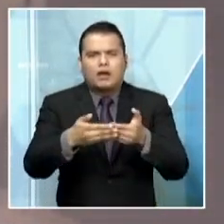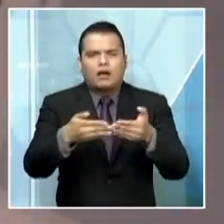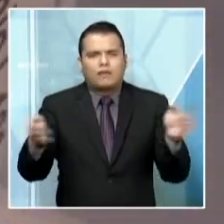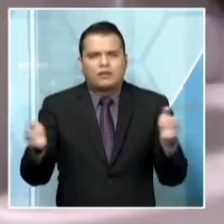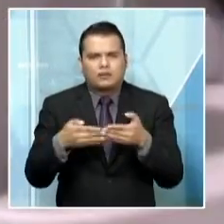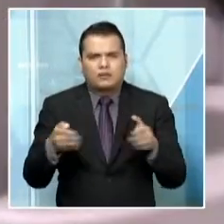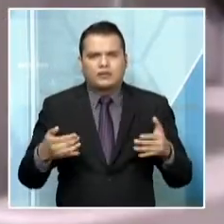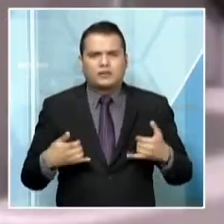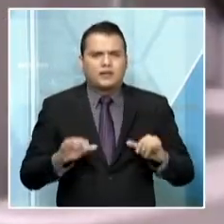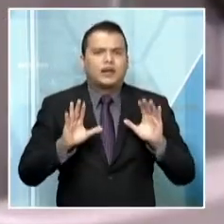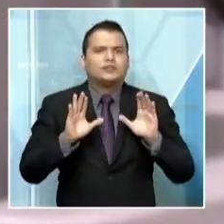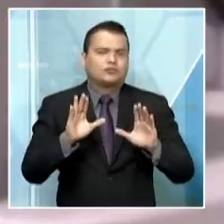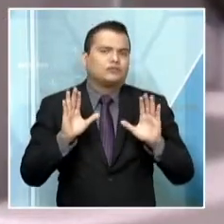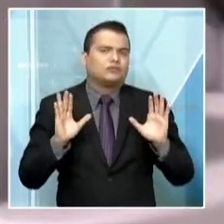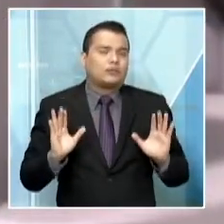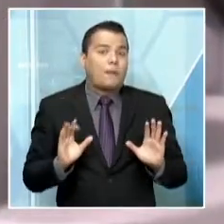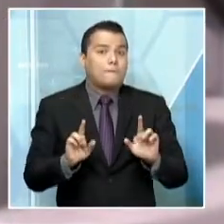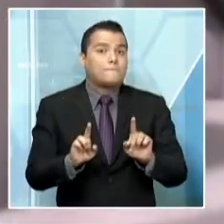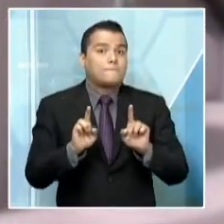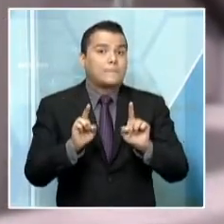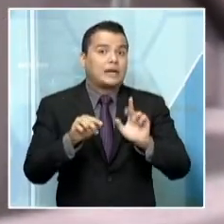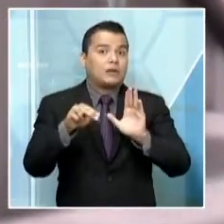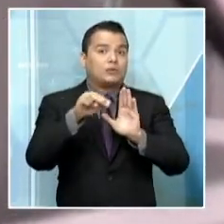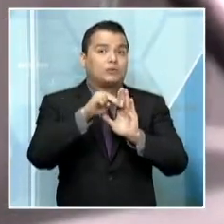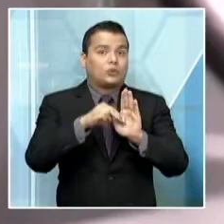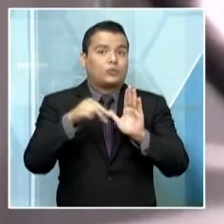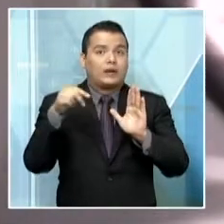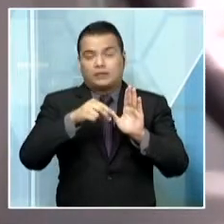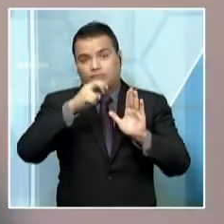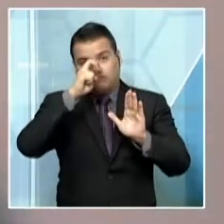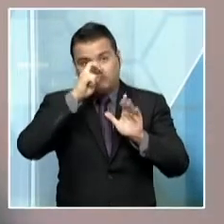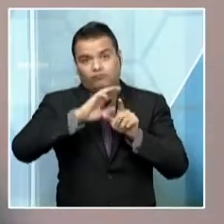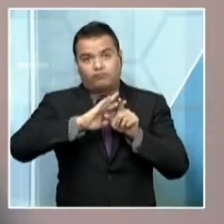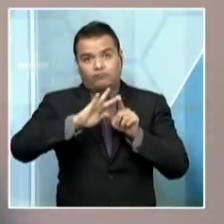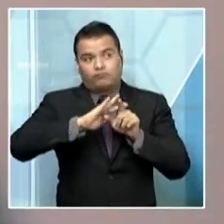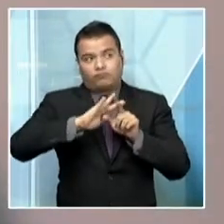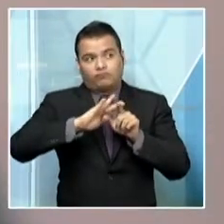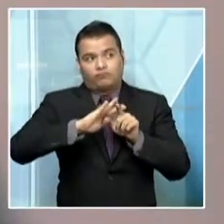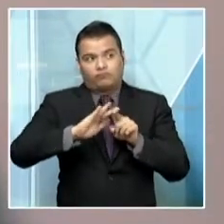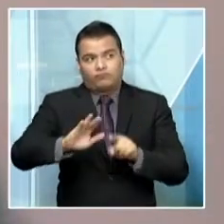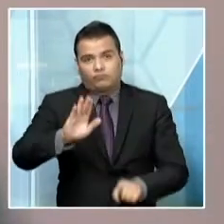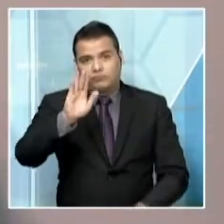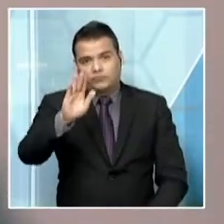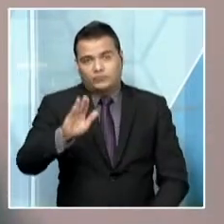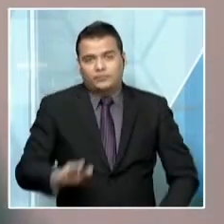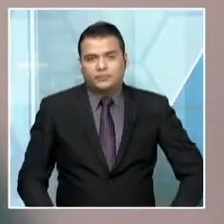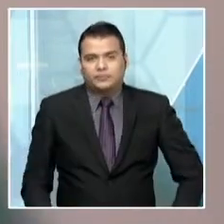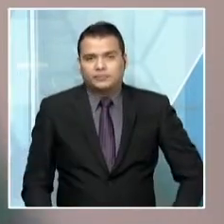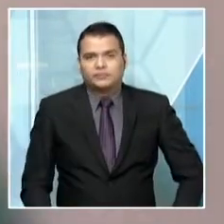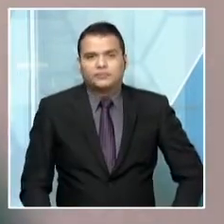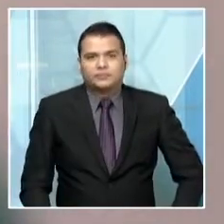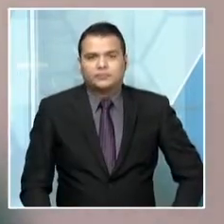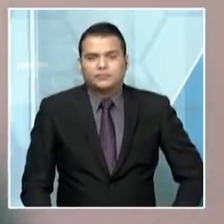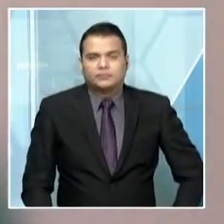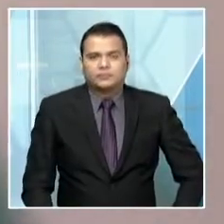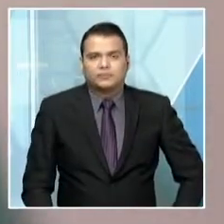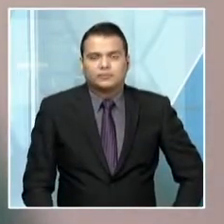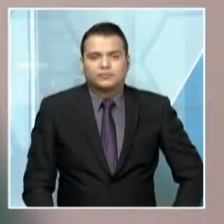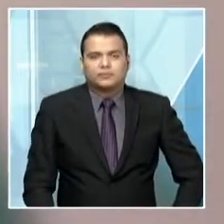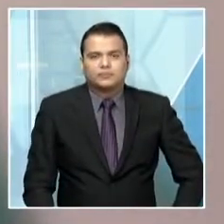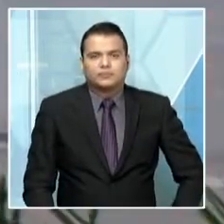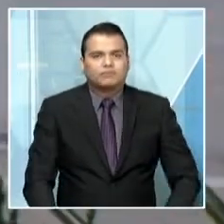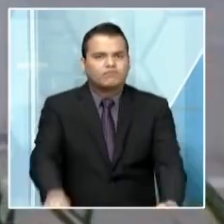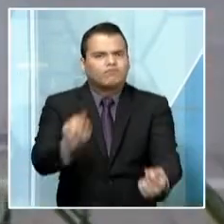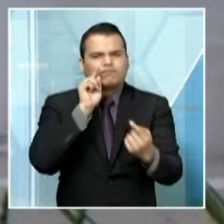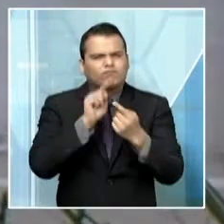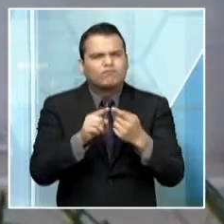cirugías. Eso sí, cumpliendo con estrictos protocolos para garantizar la atención de los pacientes sin riesgos de contagio de